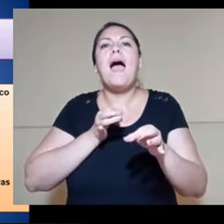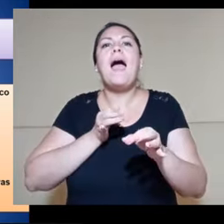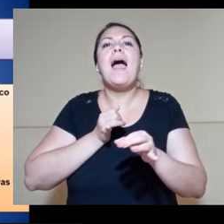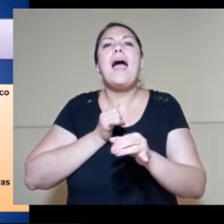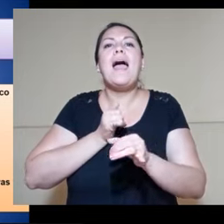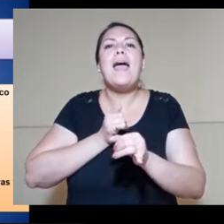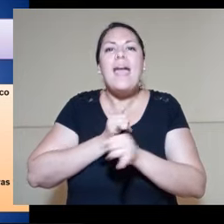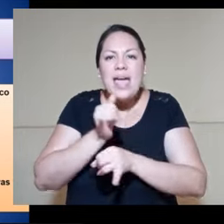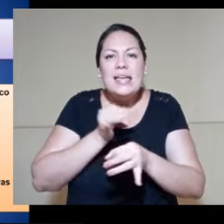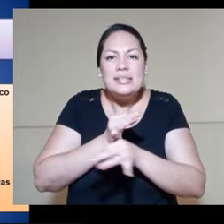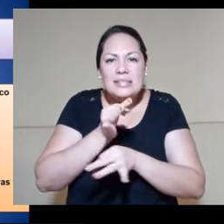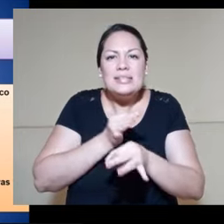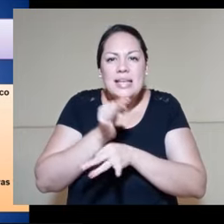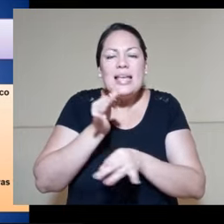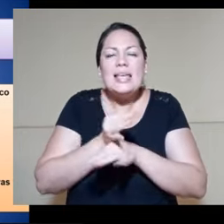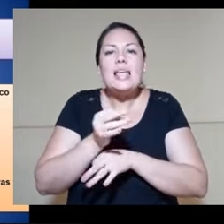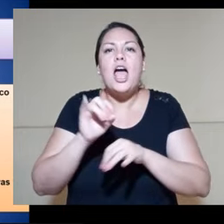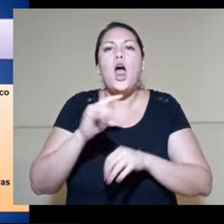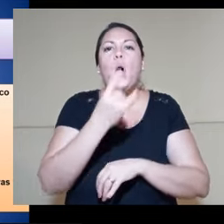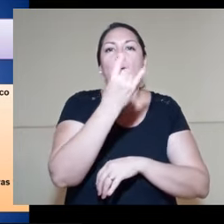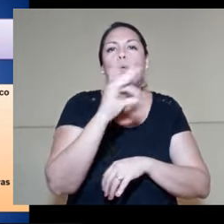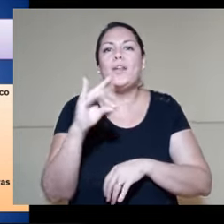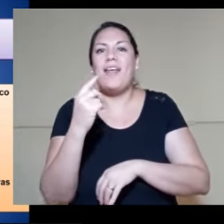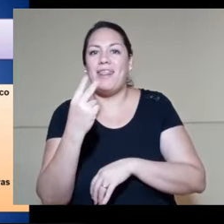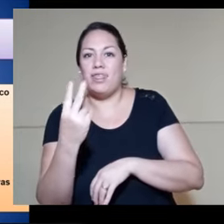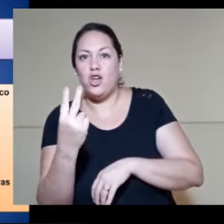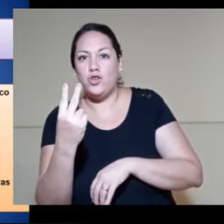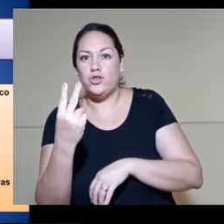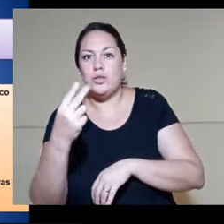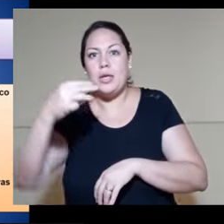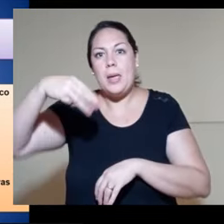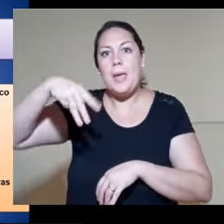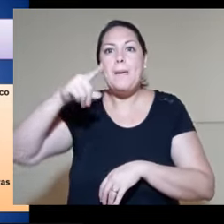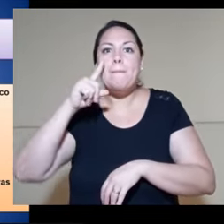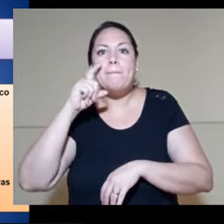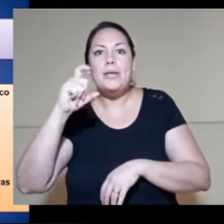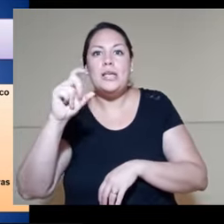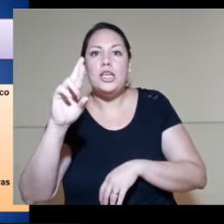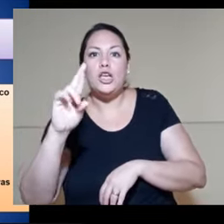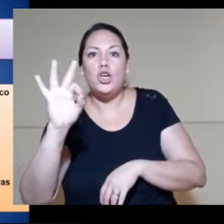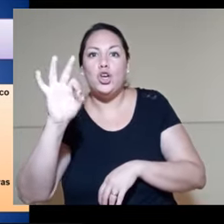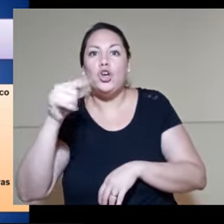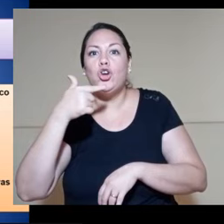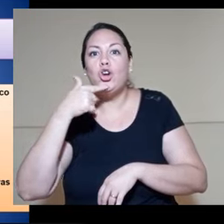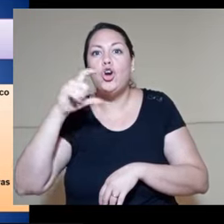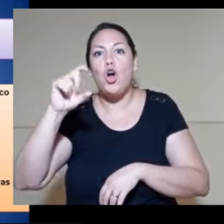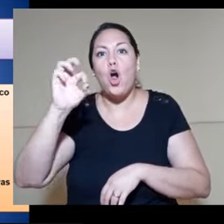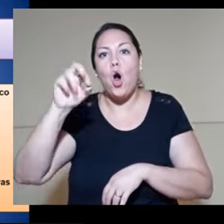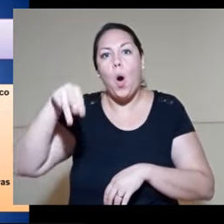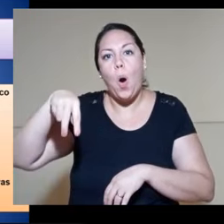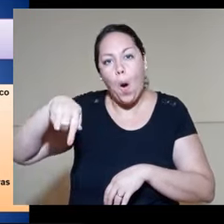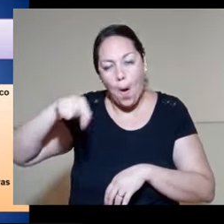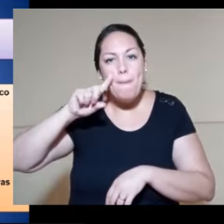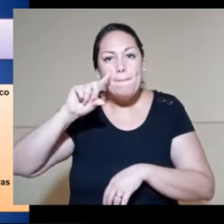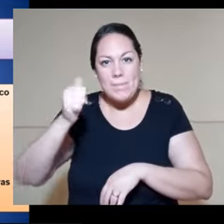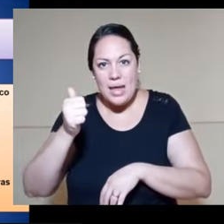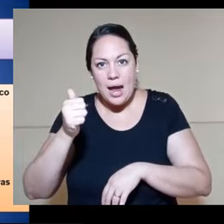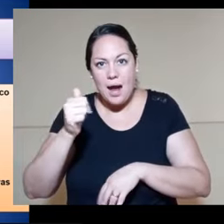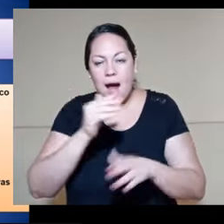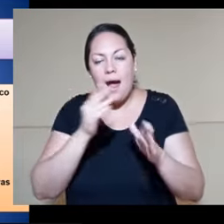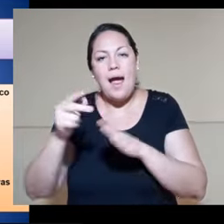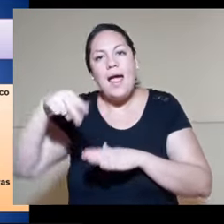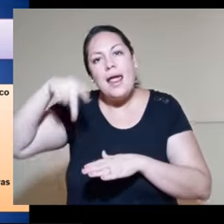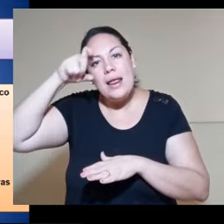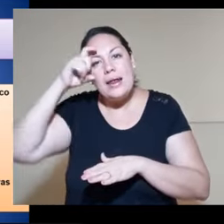el día de hoy, entonces, nos vamos a enfocar en la unidad 2, que la unidad 2 habla de la microscopía y la neurofisiología del